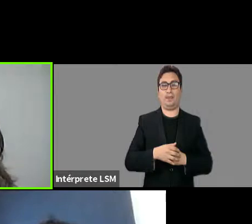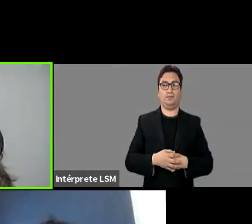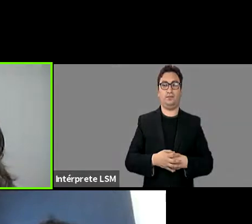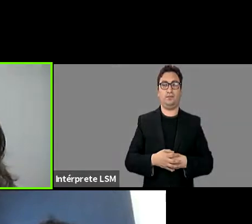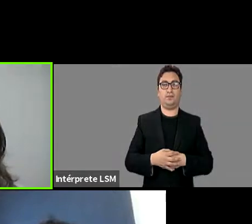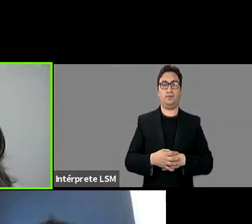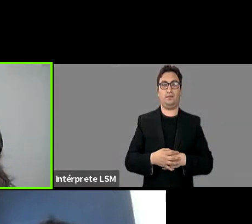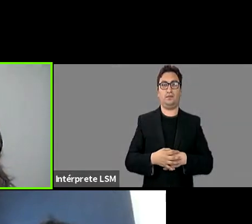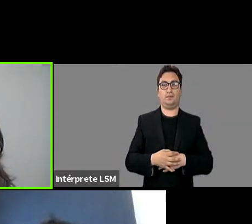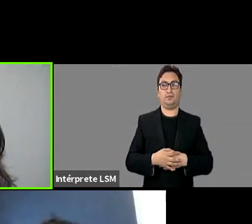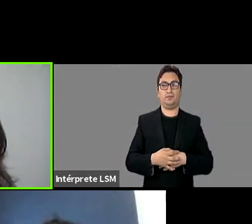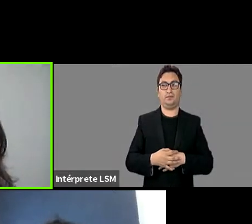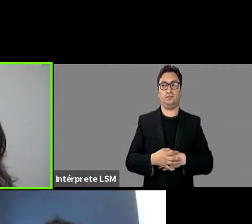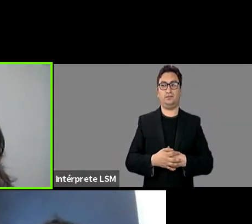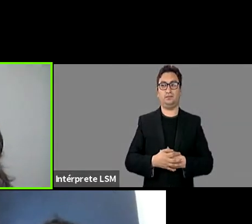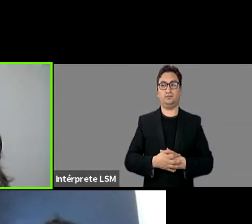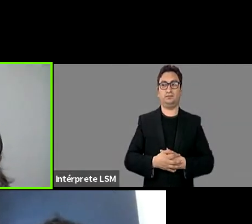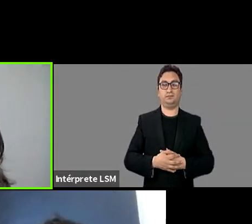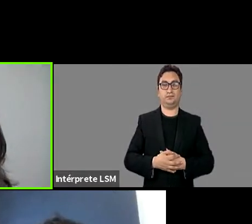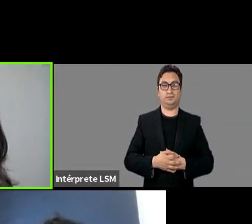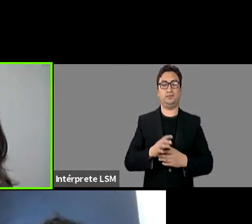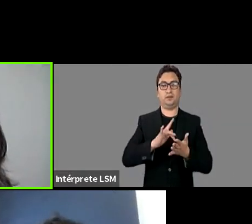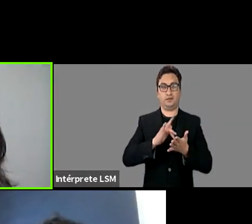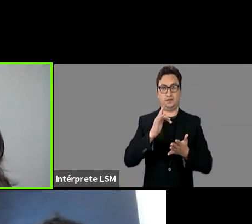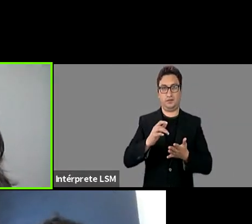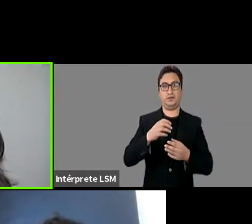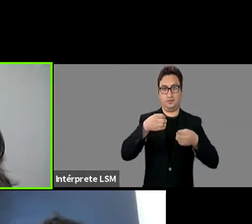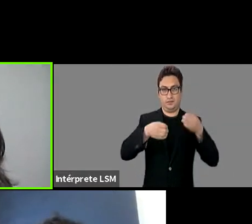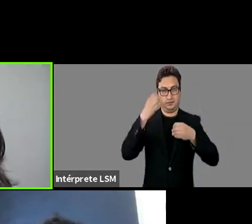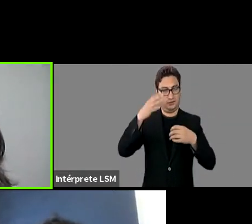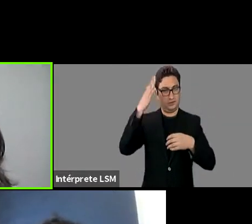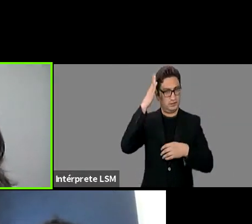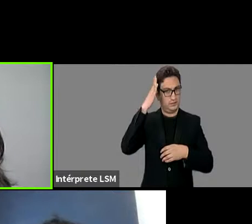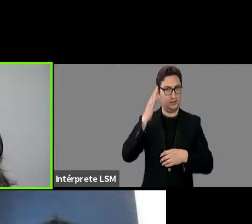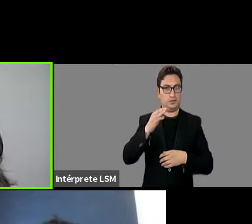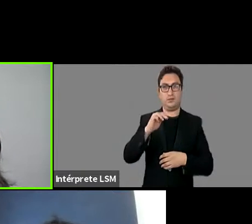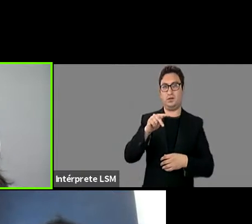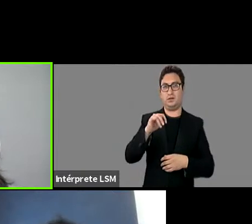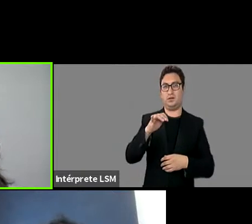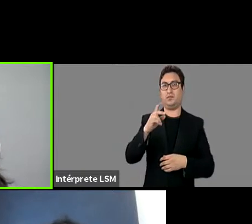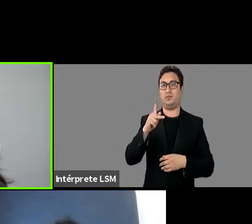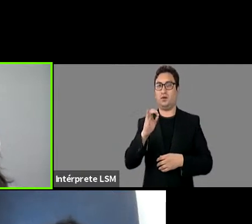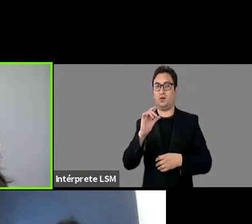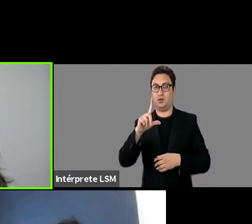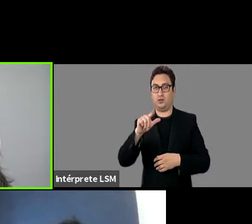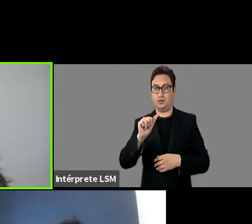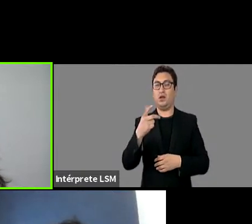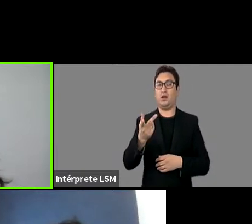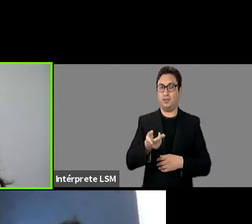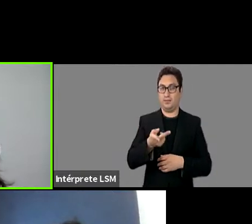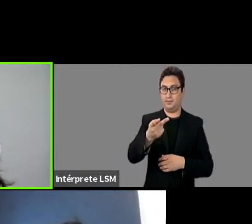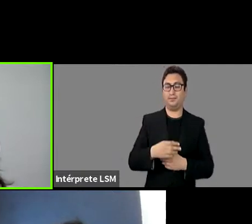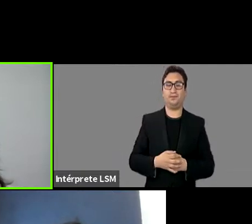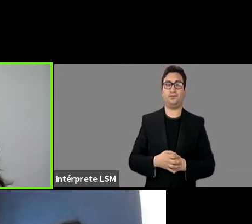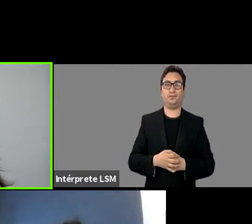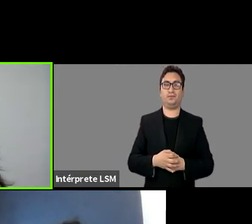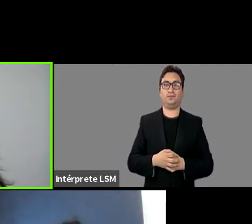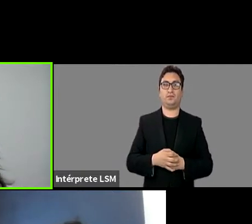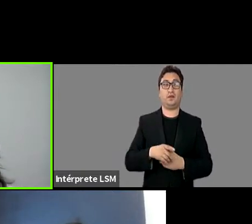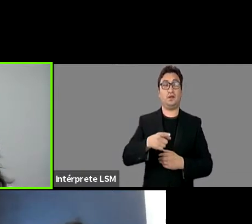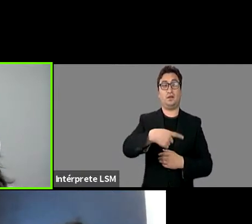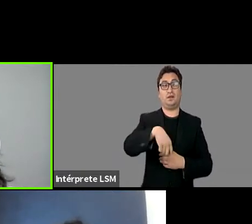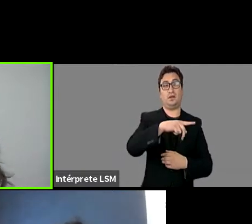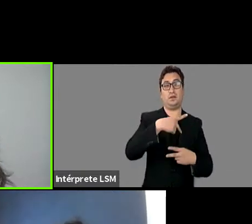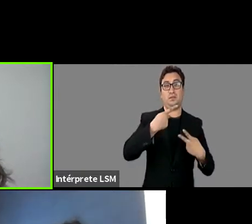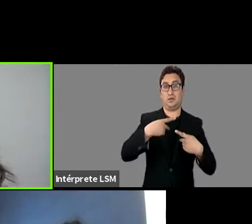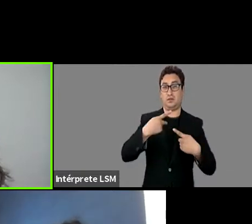Muchas gracias, magistrado. Para la maestra Paula, ¿cómo combatir los estereotipos y prejuicios